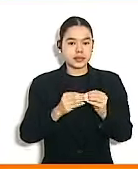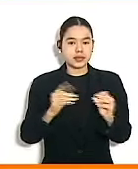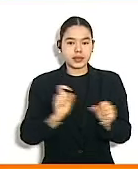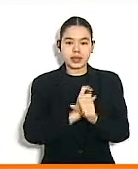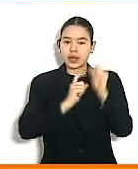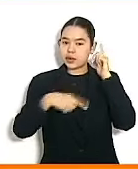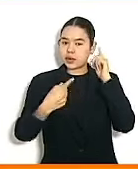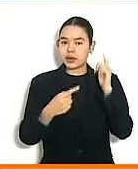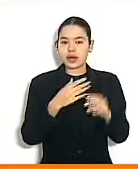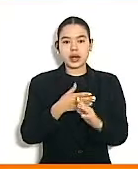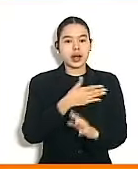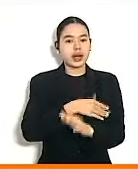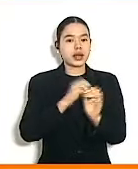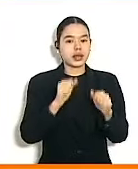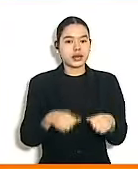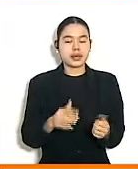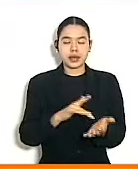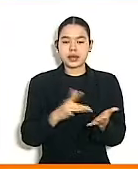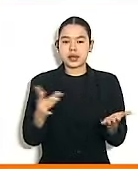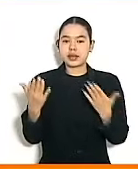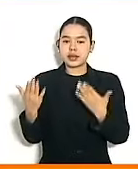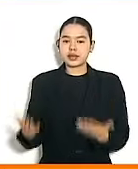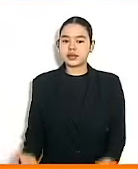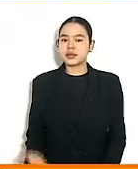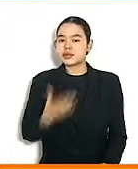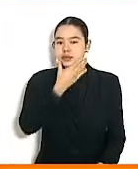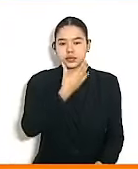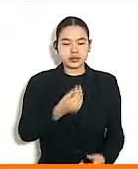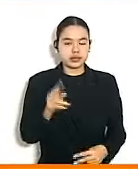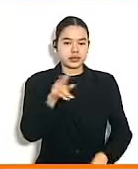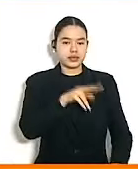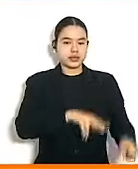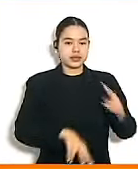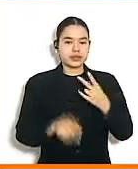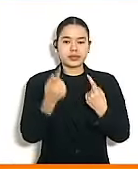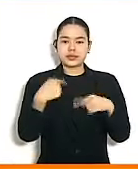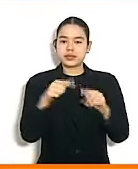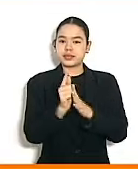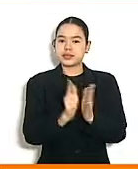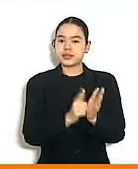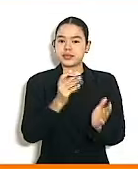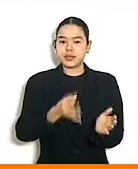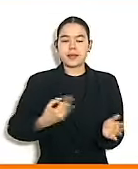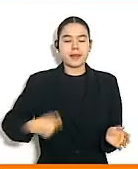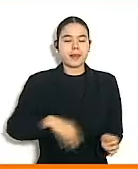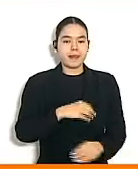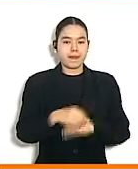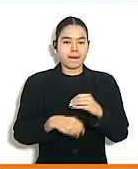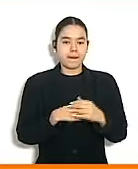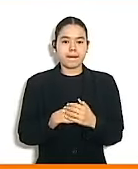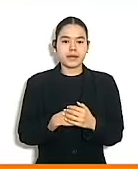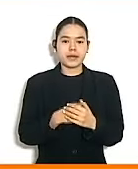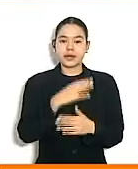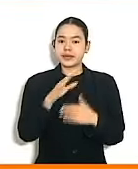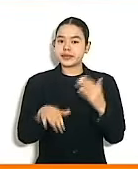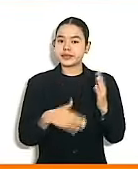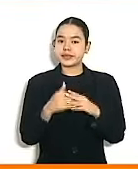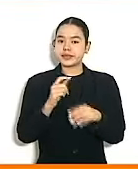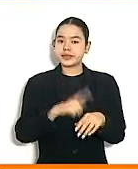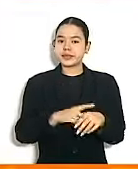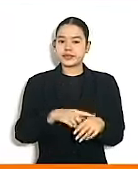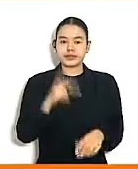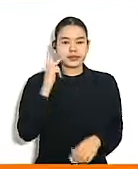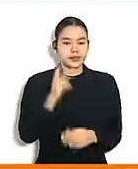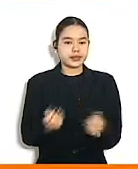diaria. Pero antes, déjenme agradecerle la presencia de nuestro notario, quien certificará cada uno de nuestros sorteos. Ahora sí,